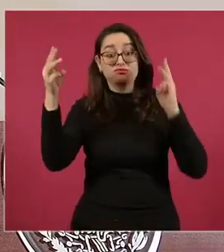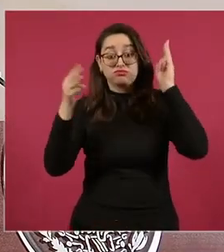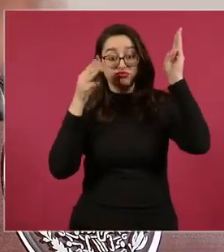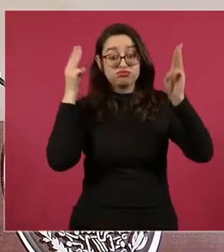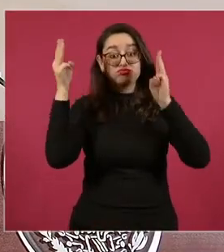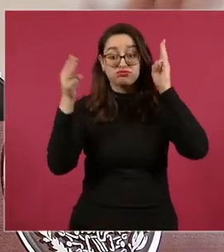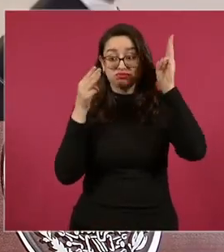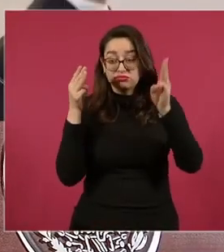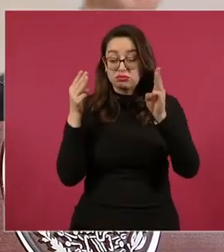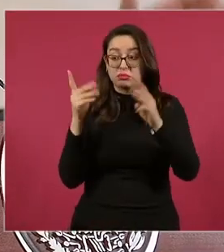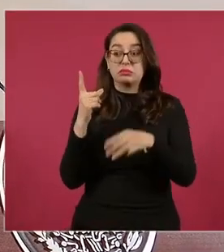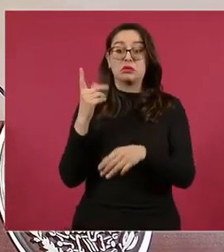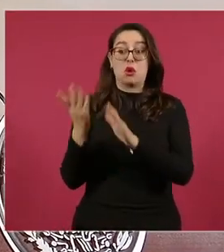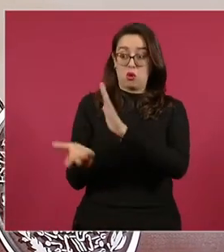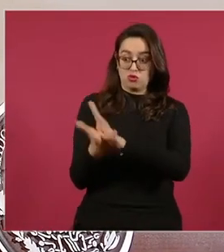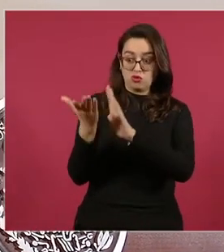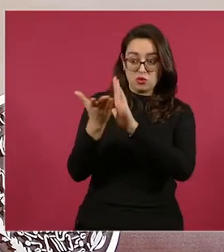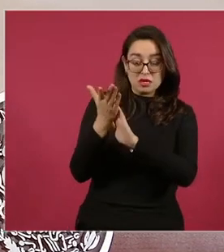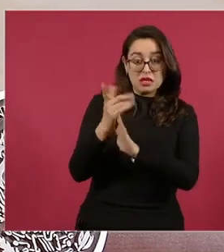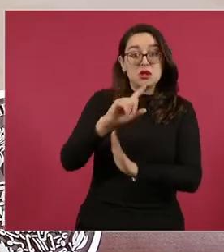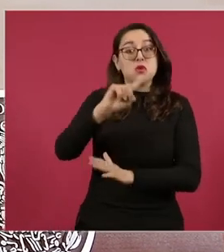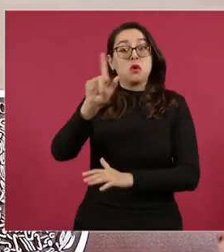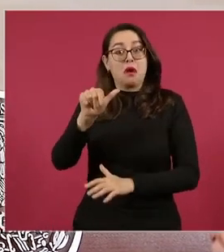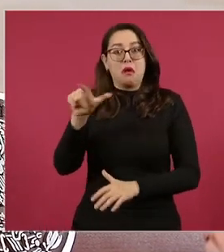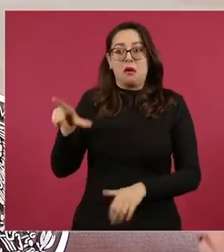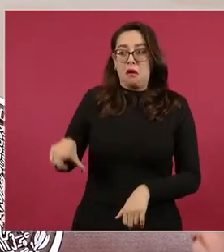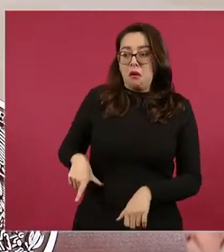no me meto en eso.